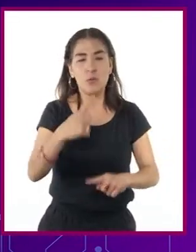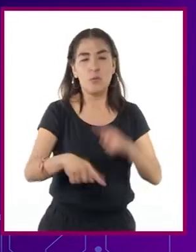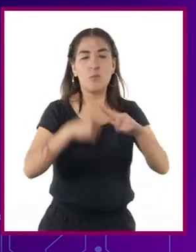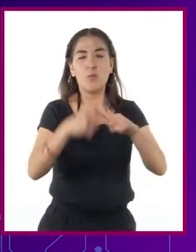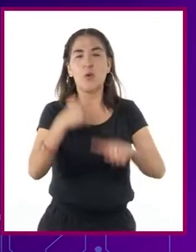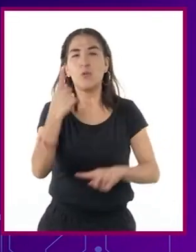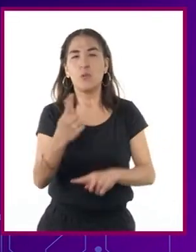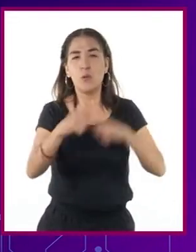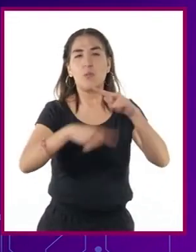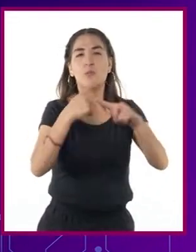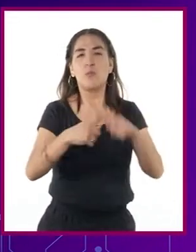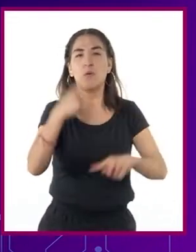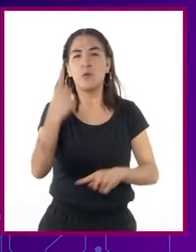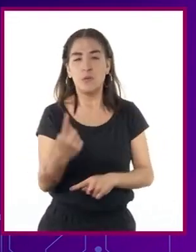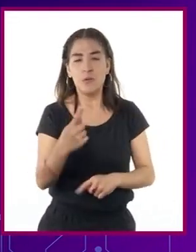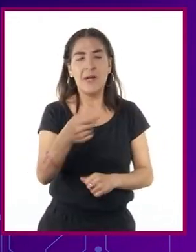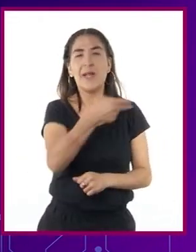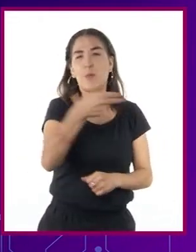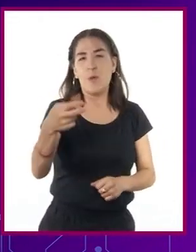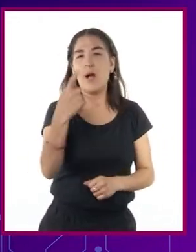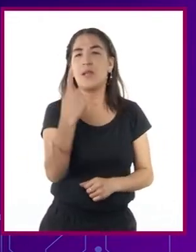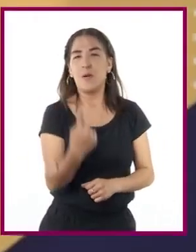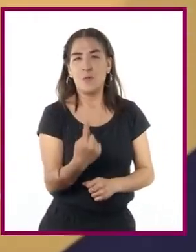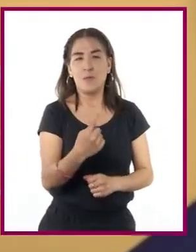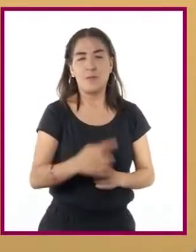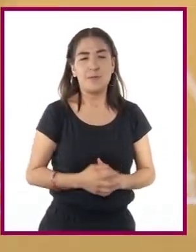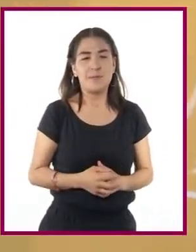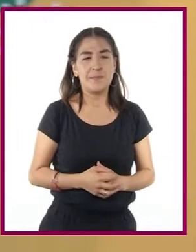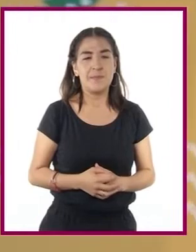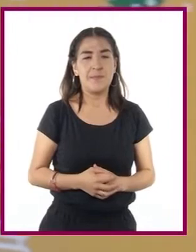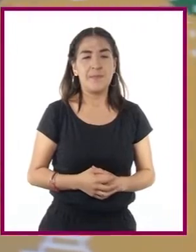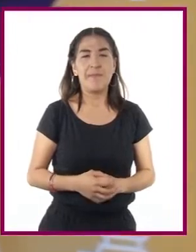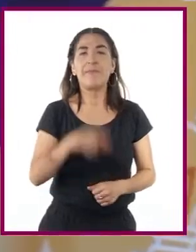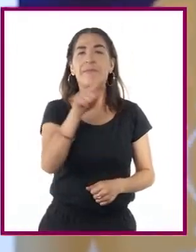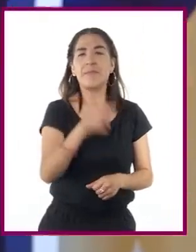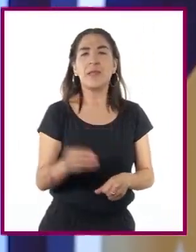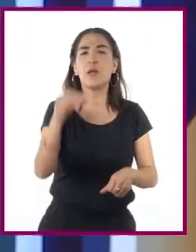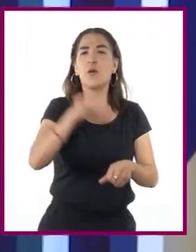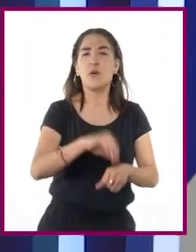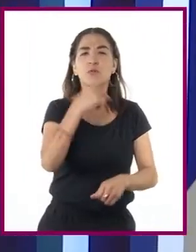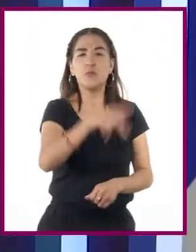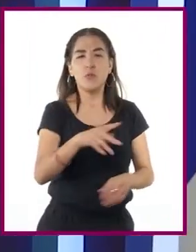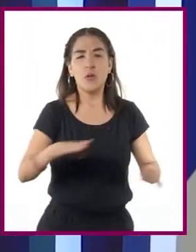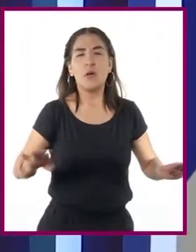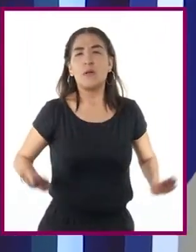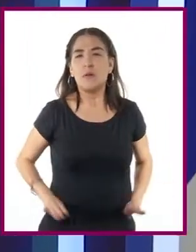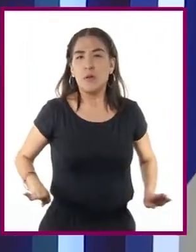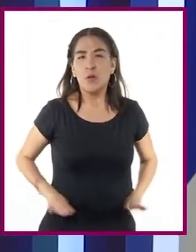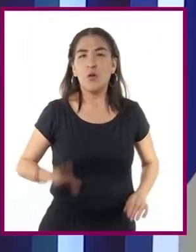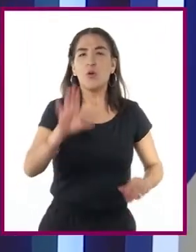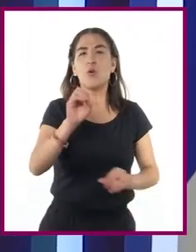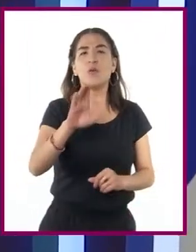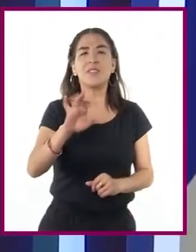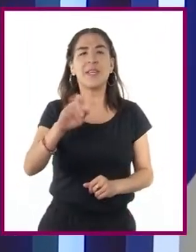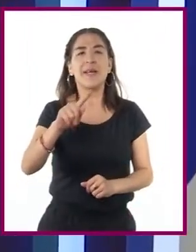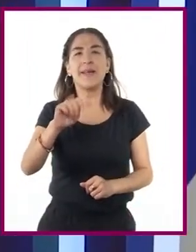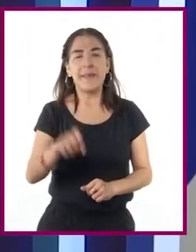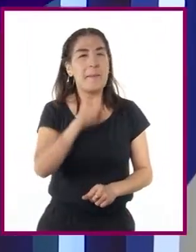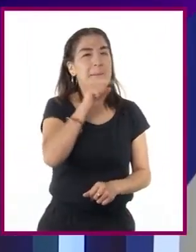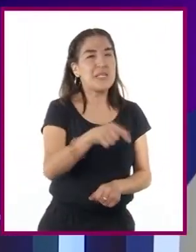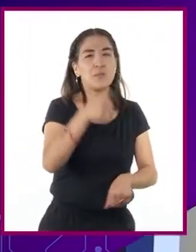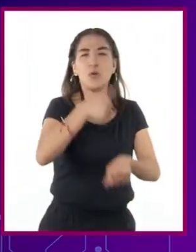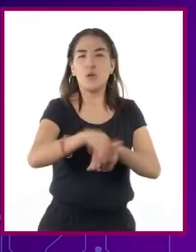por 1, por 1, igual a 1. Si aplicamos la propiedad de cocientes de la misma base, se tiene